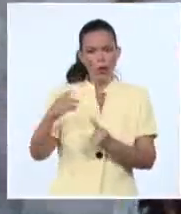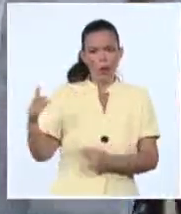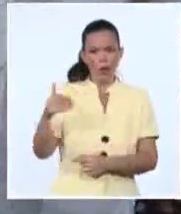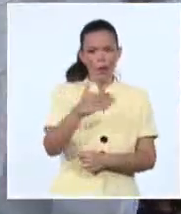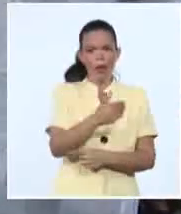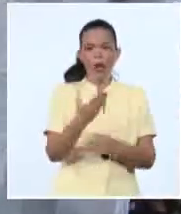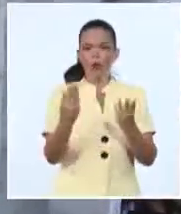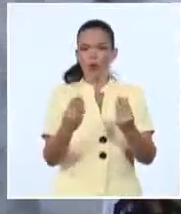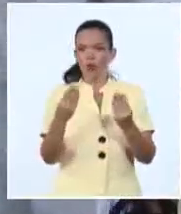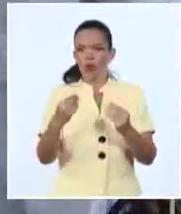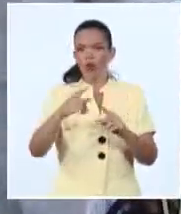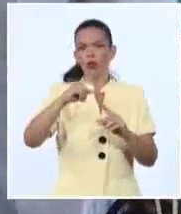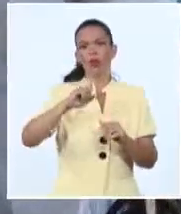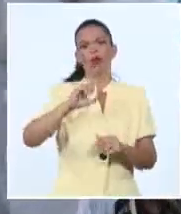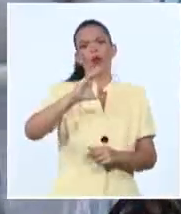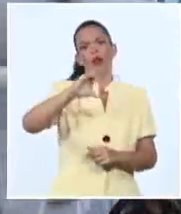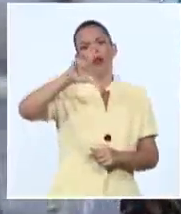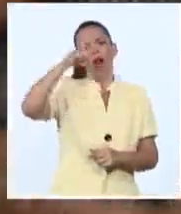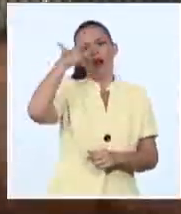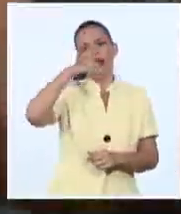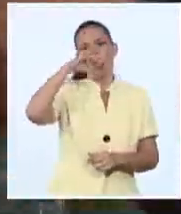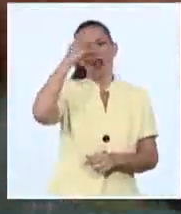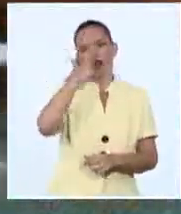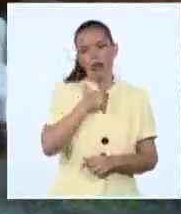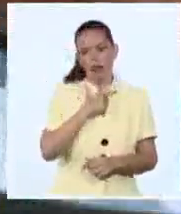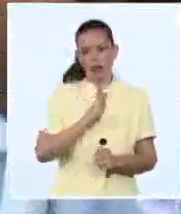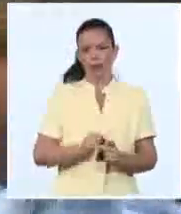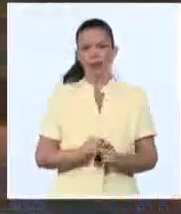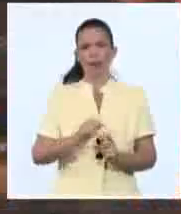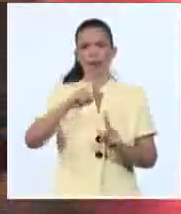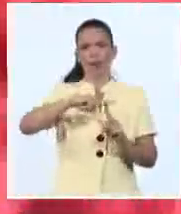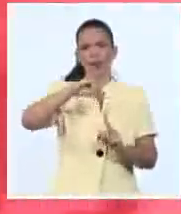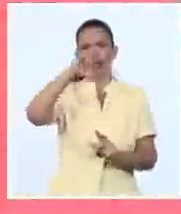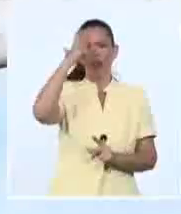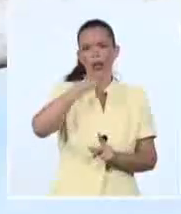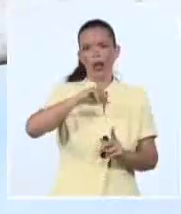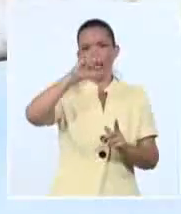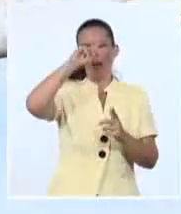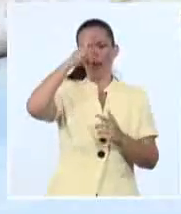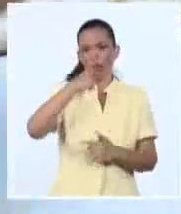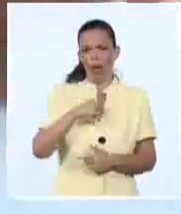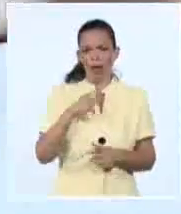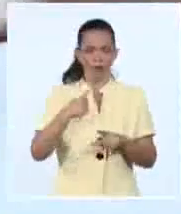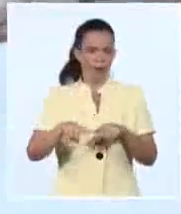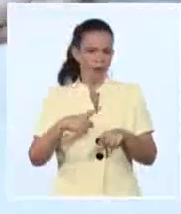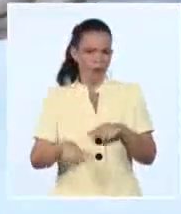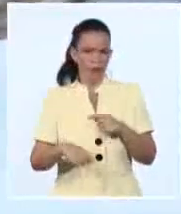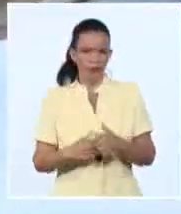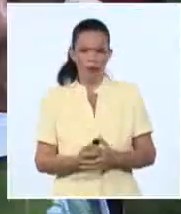de Claria, Tilapia y Ciprínidos, es decir, Tenca, Carpa y Amura. Aquí se obtienen los productos sexuales